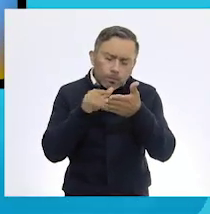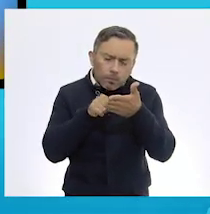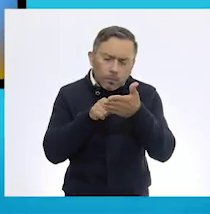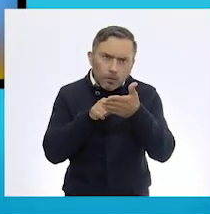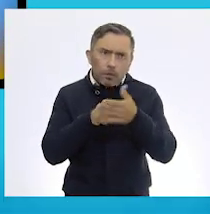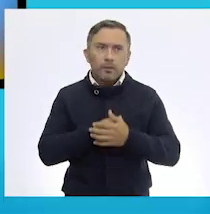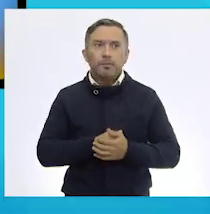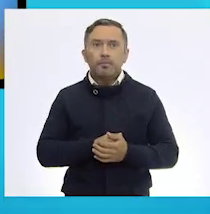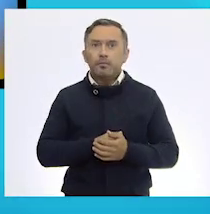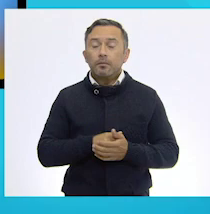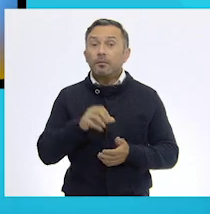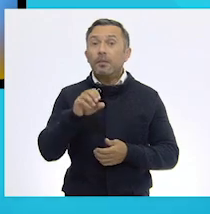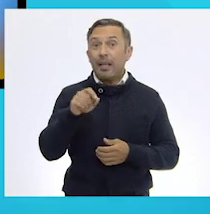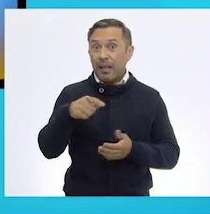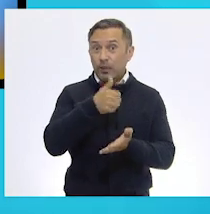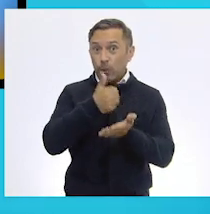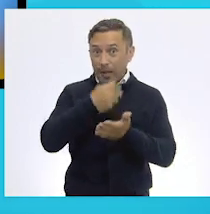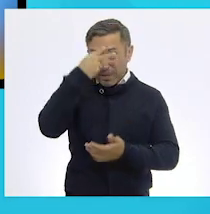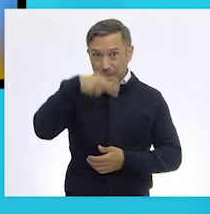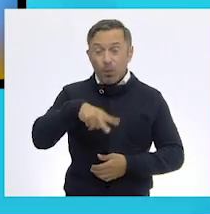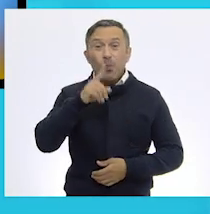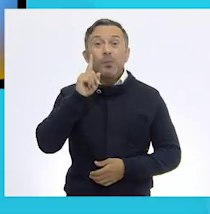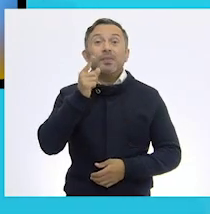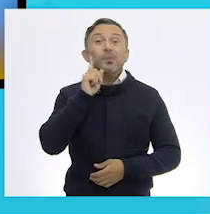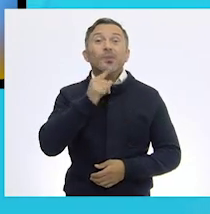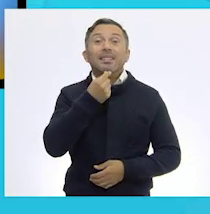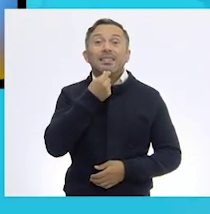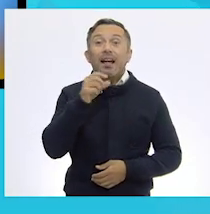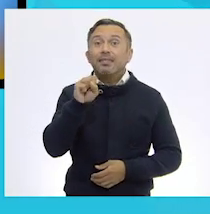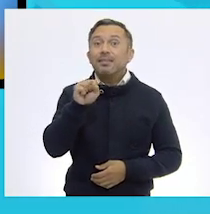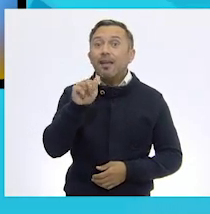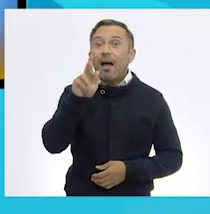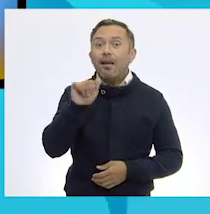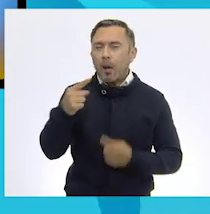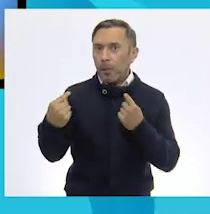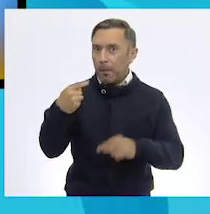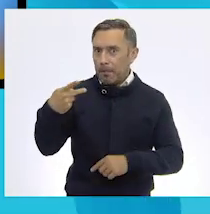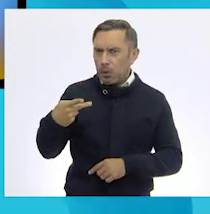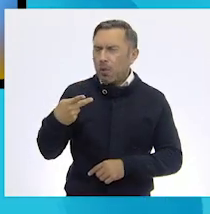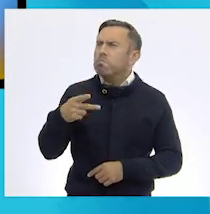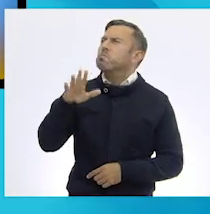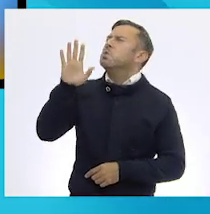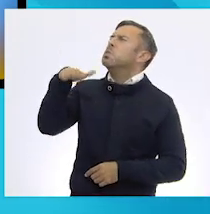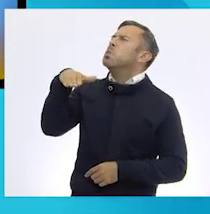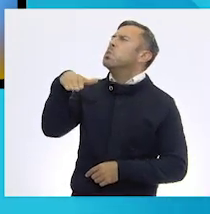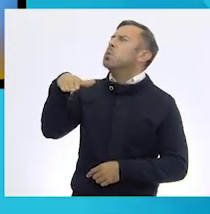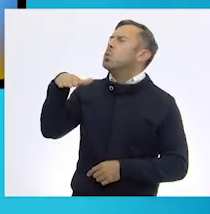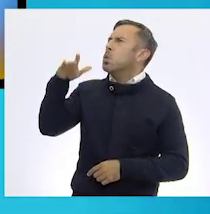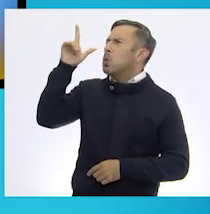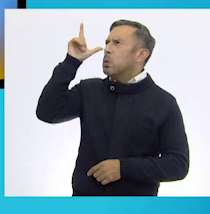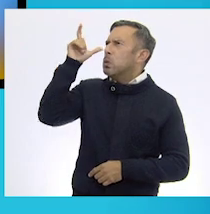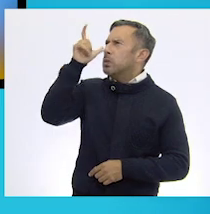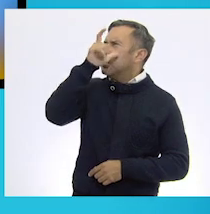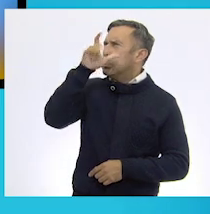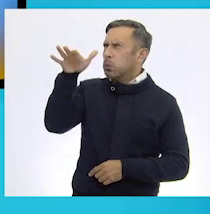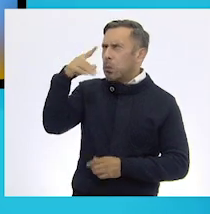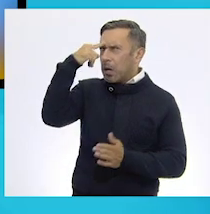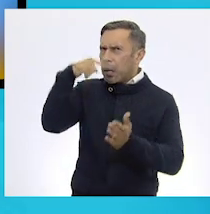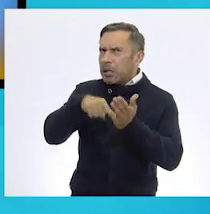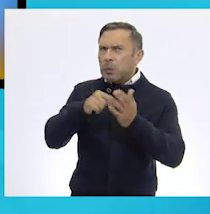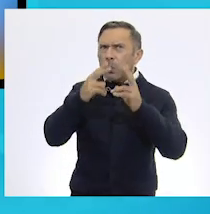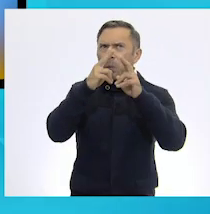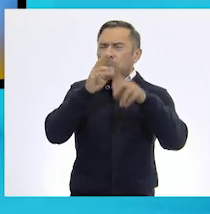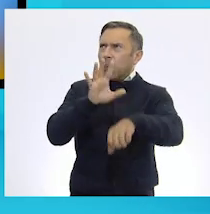Sara de la Ciudad de México pregunta. Oye, Lucy, ¿es cierto que la luz eléctrica puede contaminar el medio